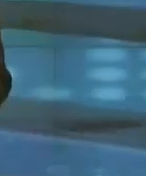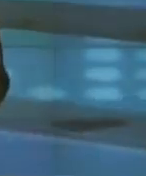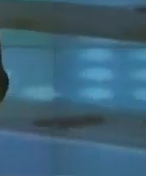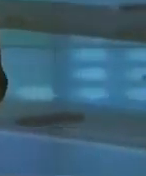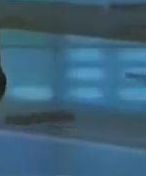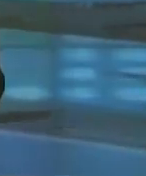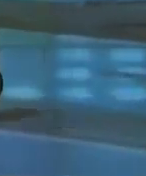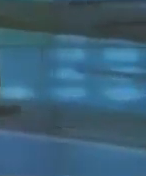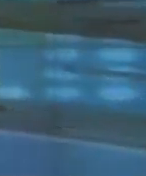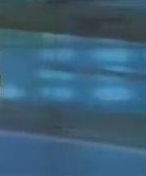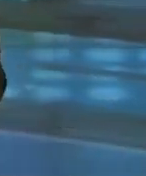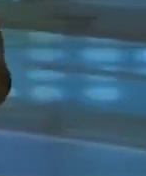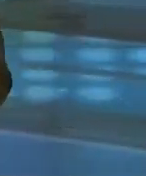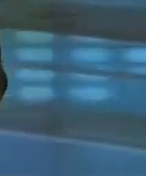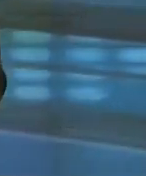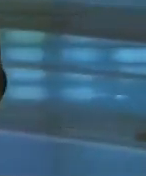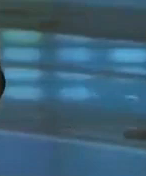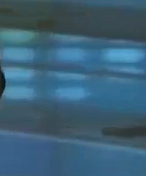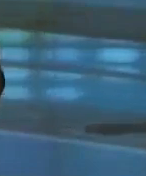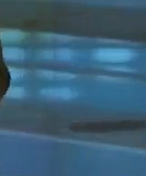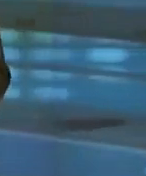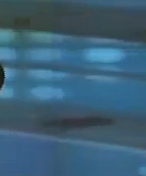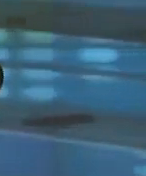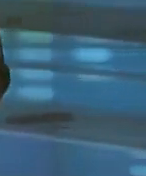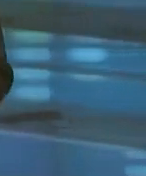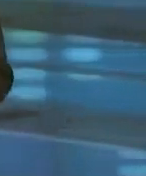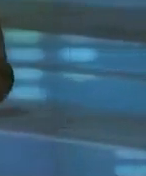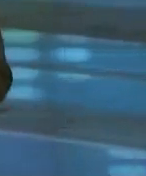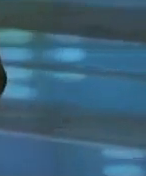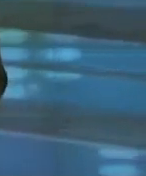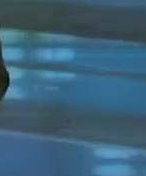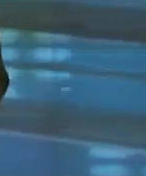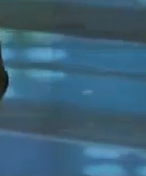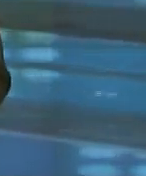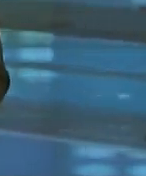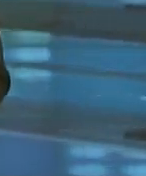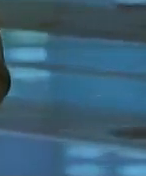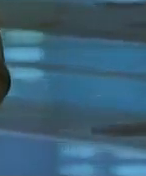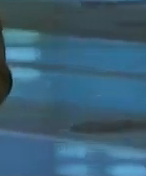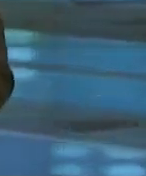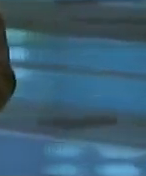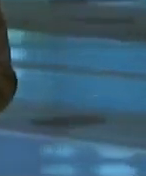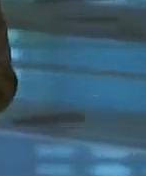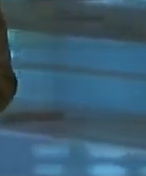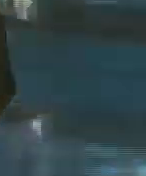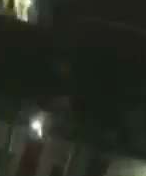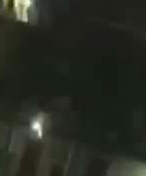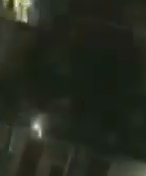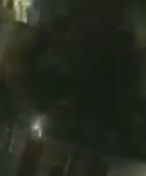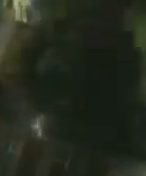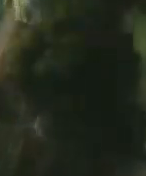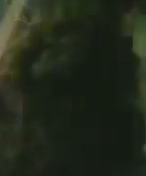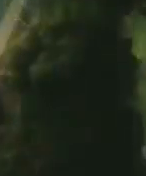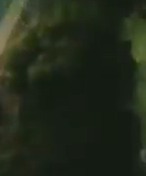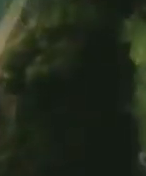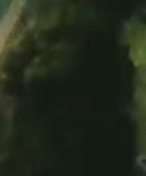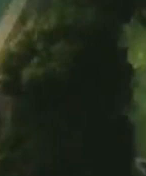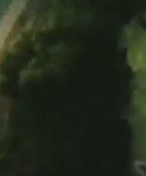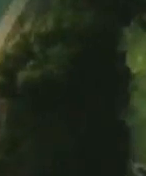del secretario general de la Organización de Países Exportadores de Petróleo, Mohamed Barkindo. Veamos.